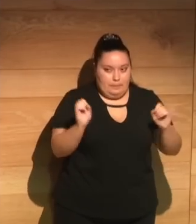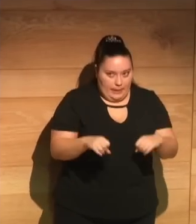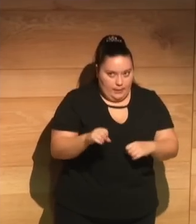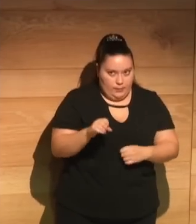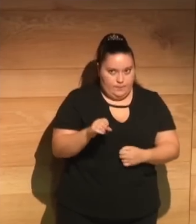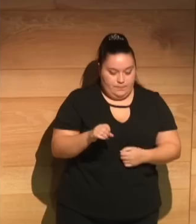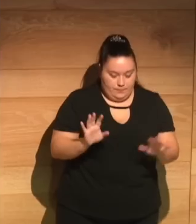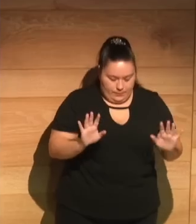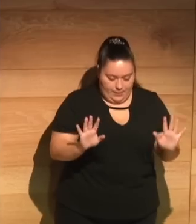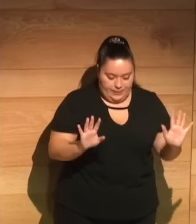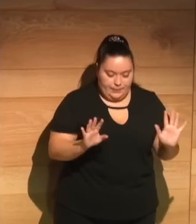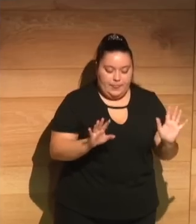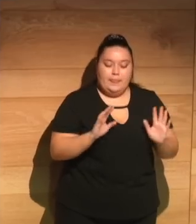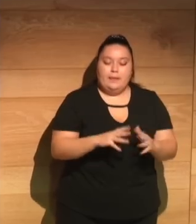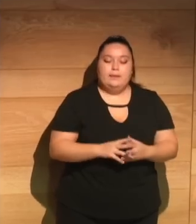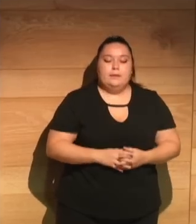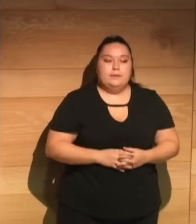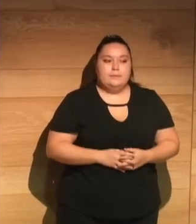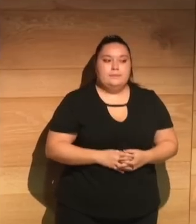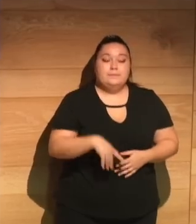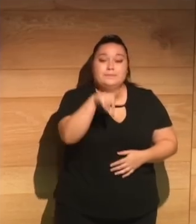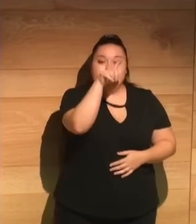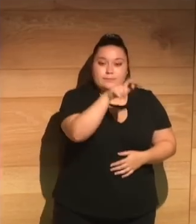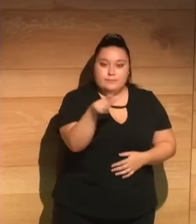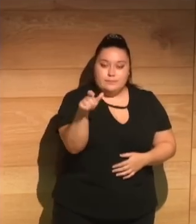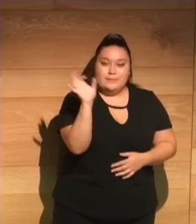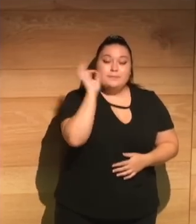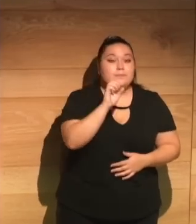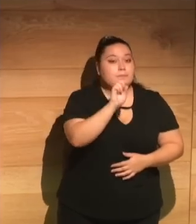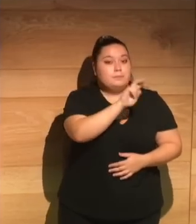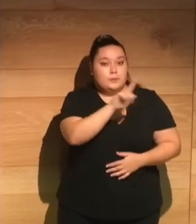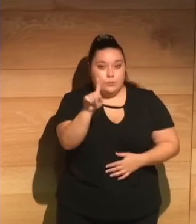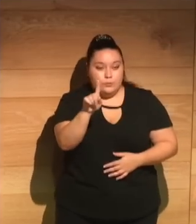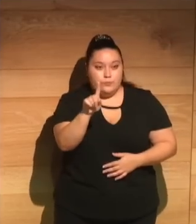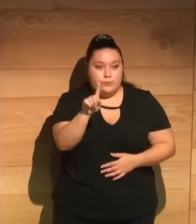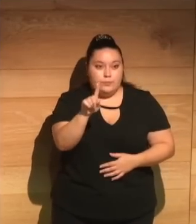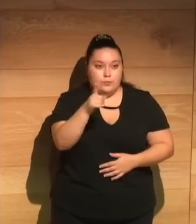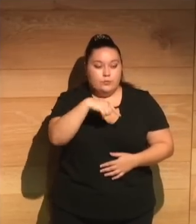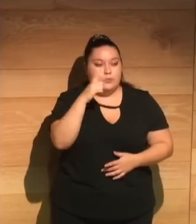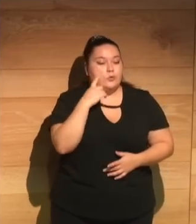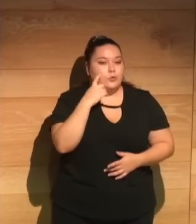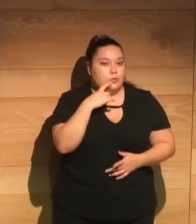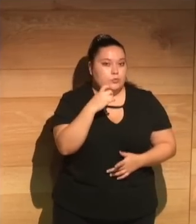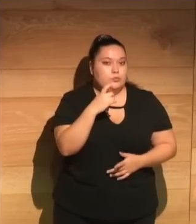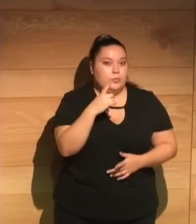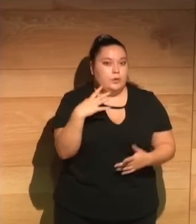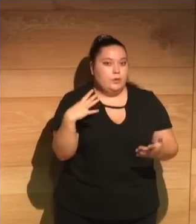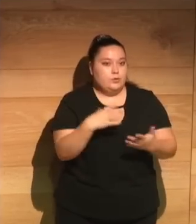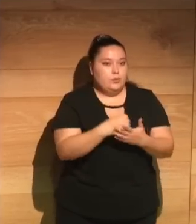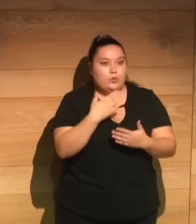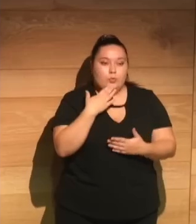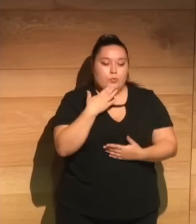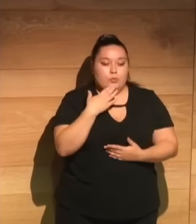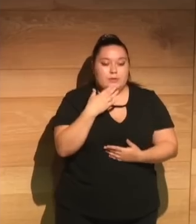una razón. Vamos a ver, los humanos del siglo XXI... estamos acostumbrados a que todo pasa por un chip